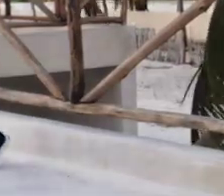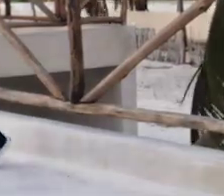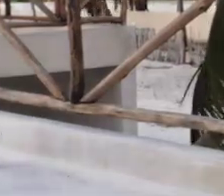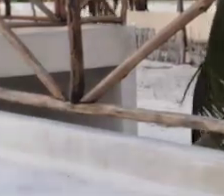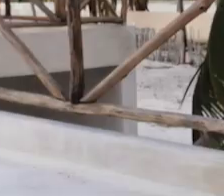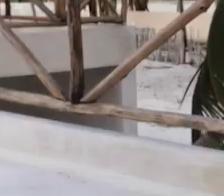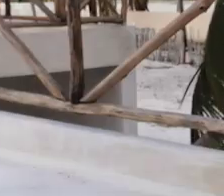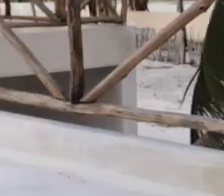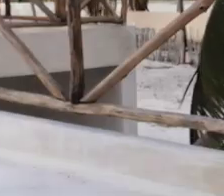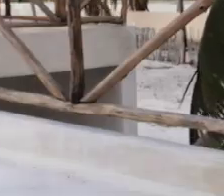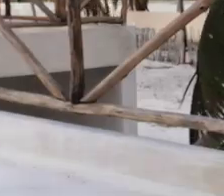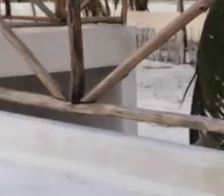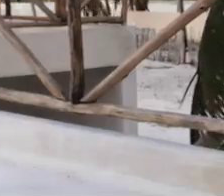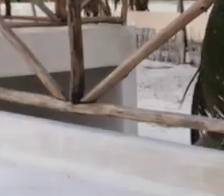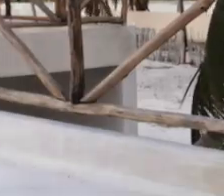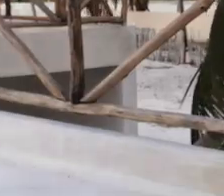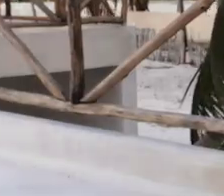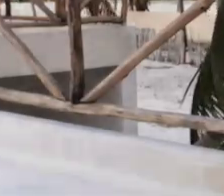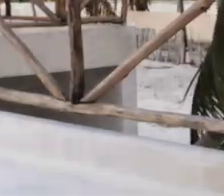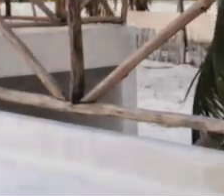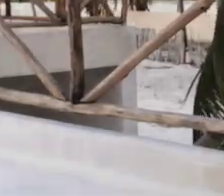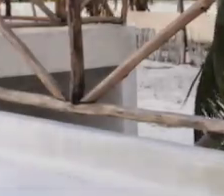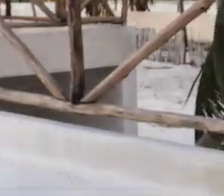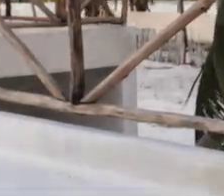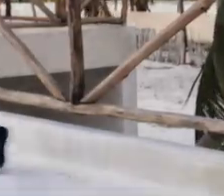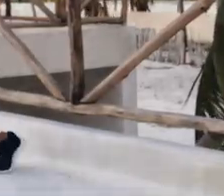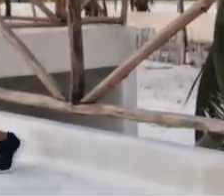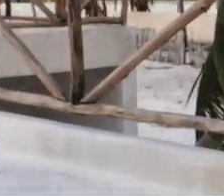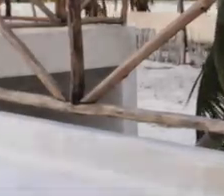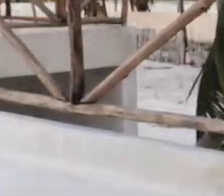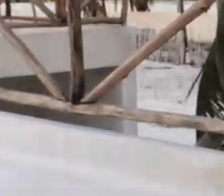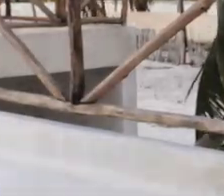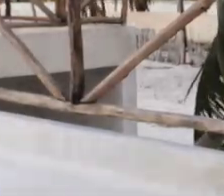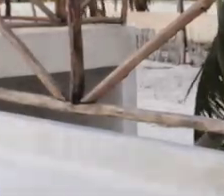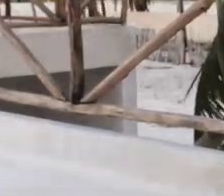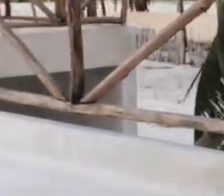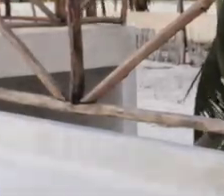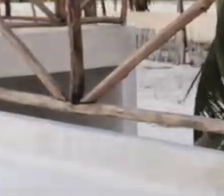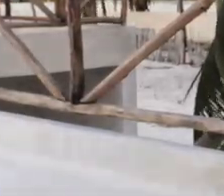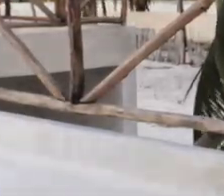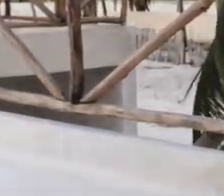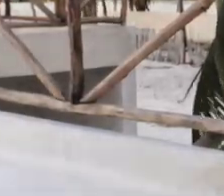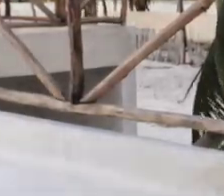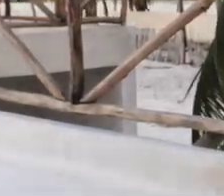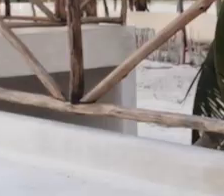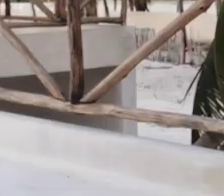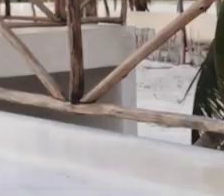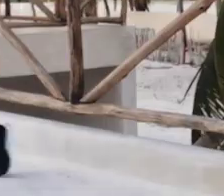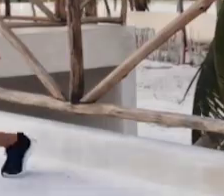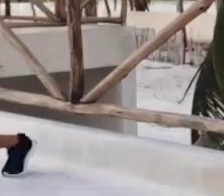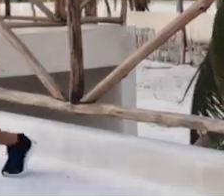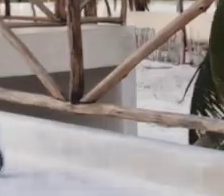Venga, un poquito más de ritmo, más rápido.